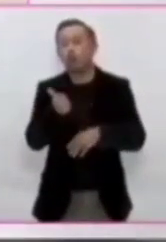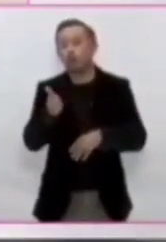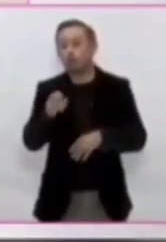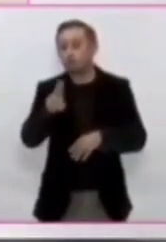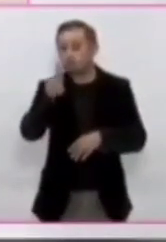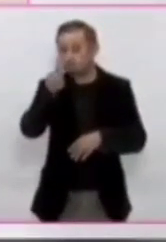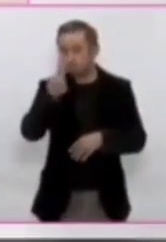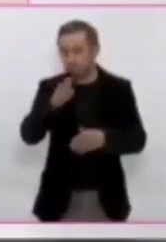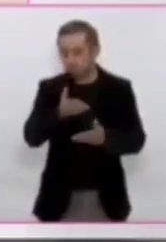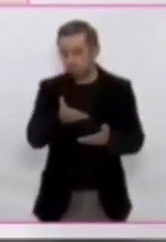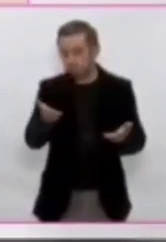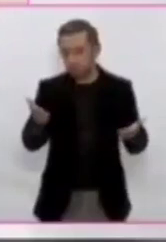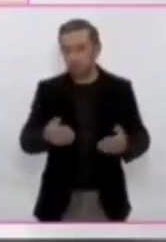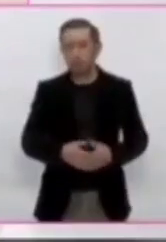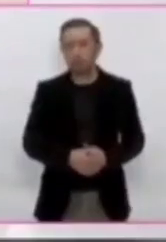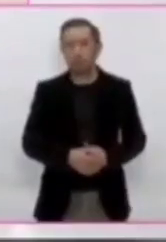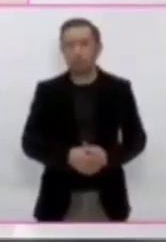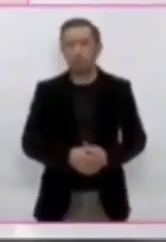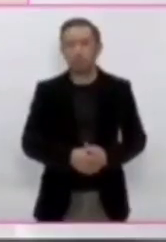intervención adicional?